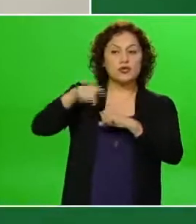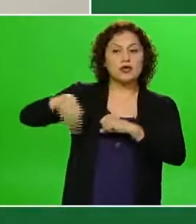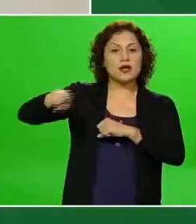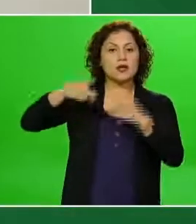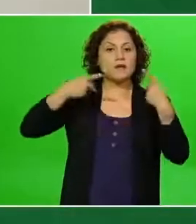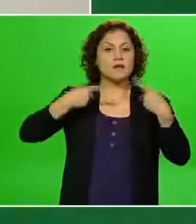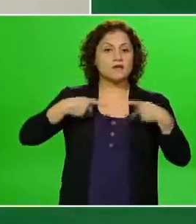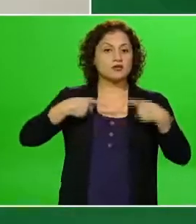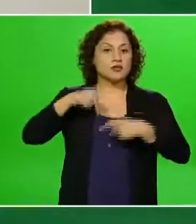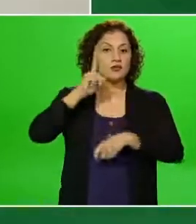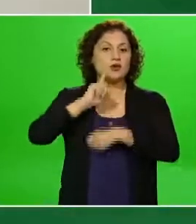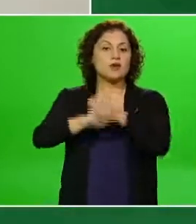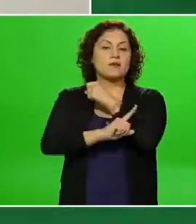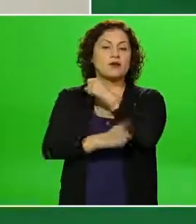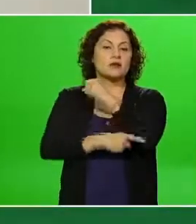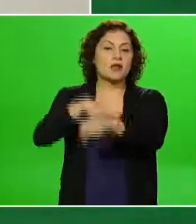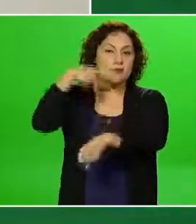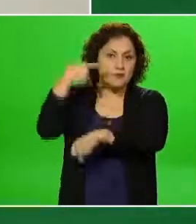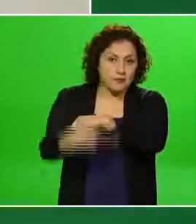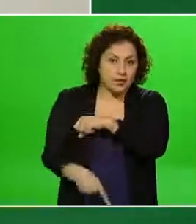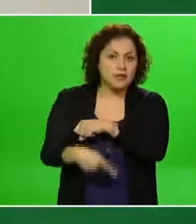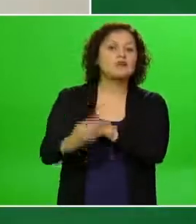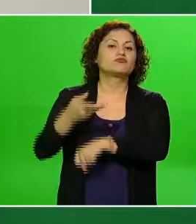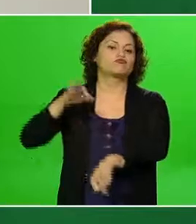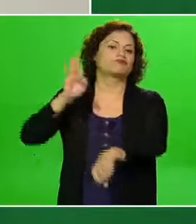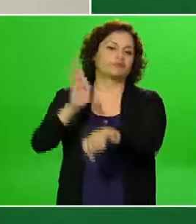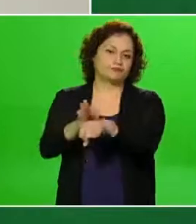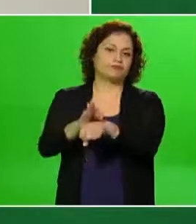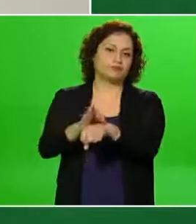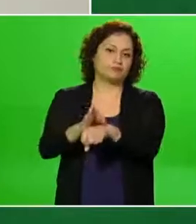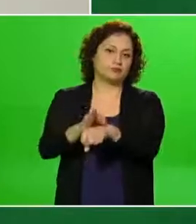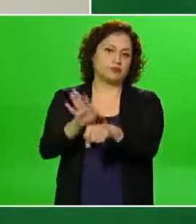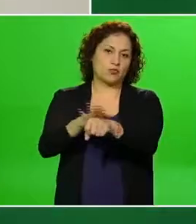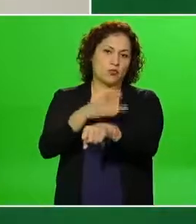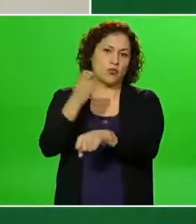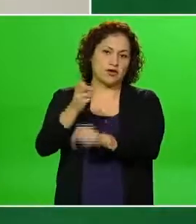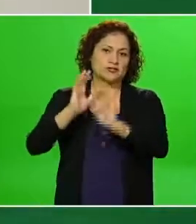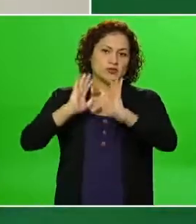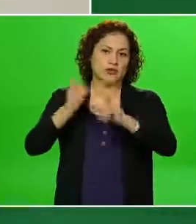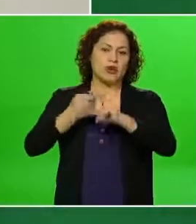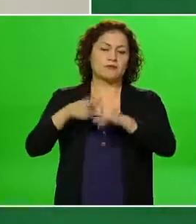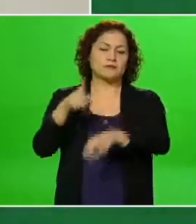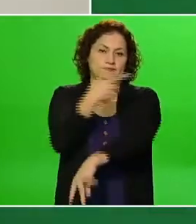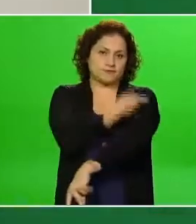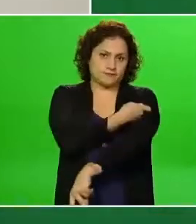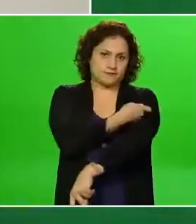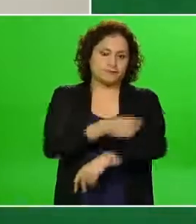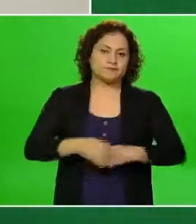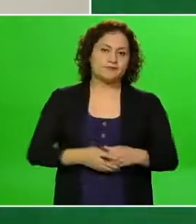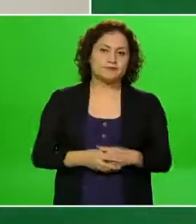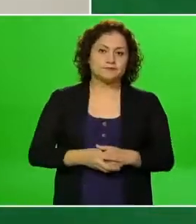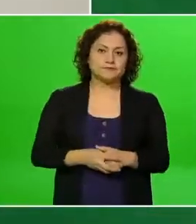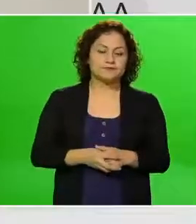riesgo importante de padecer complicaciones y morir a consecuencia de la COVID-19.